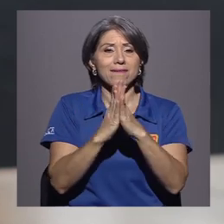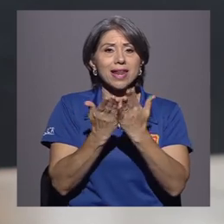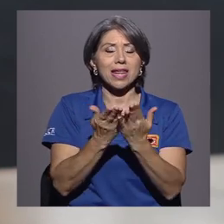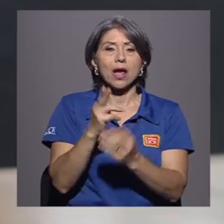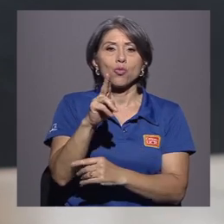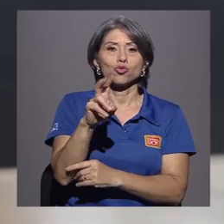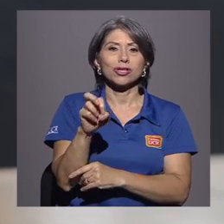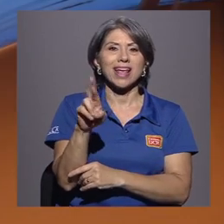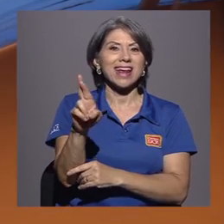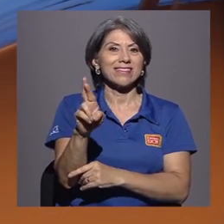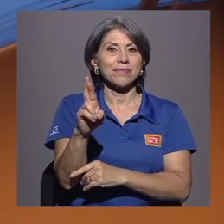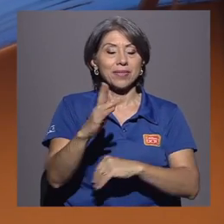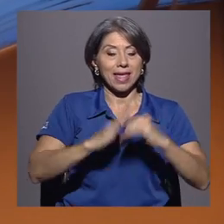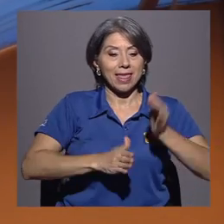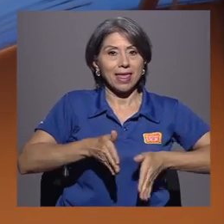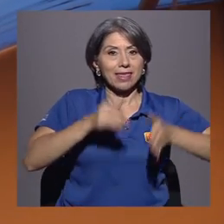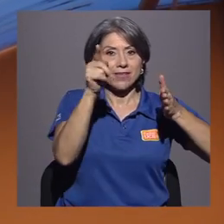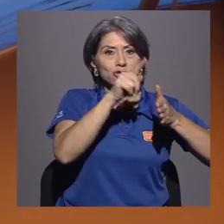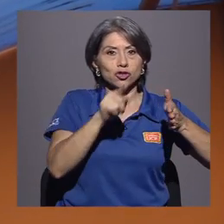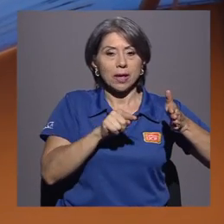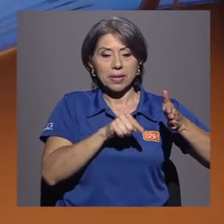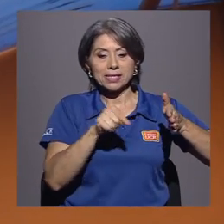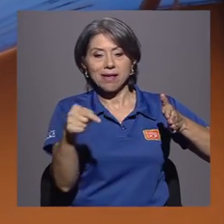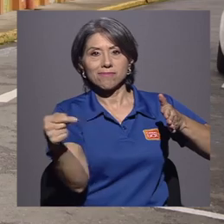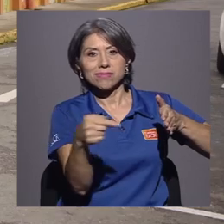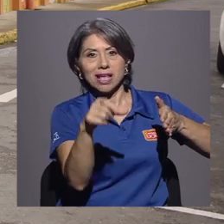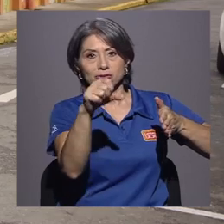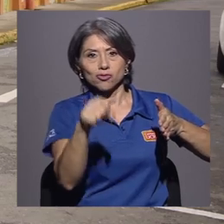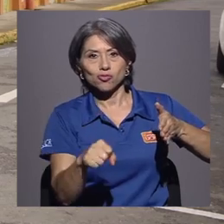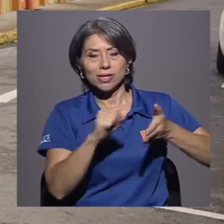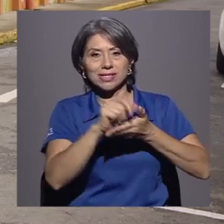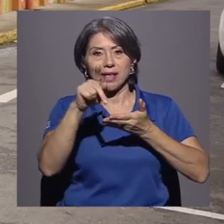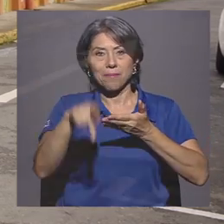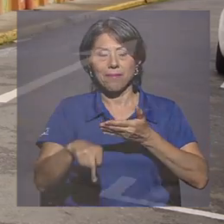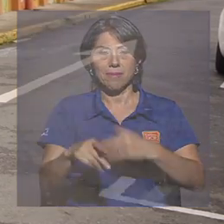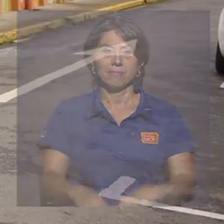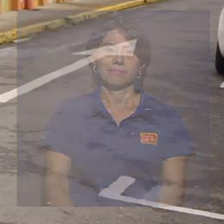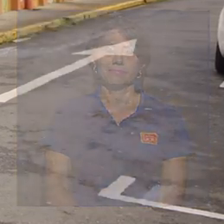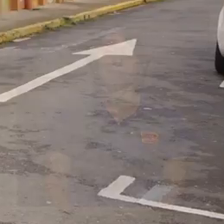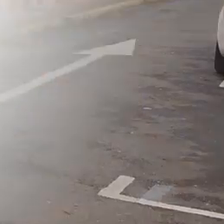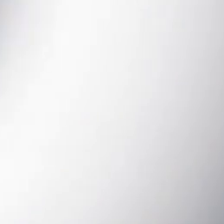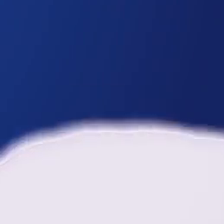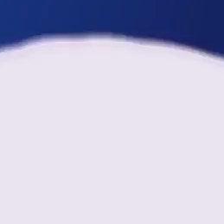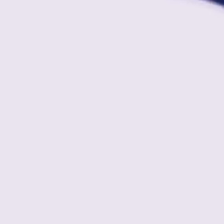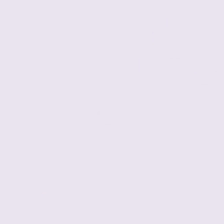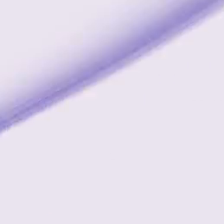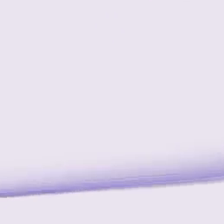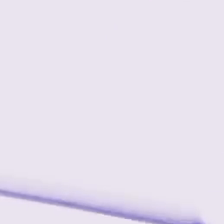UCR, ubicada al costado sur del edificio Saprissa en San Pedro de Montes de Oca.